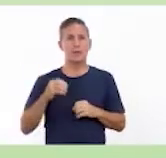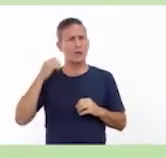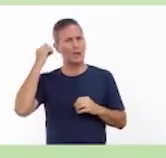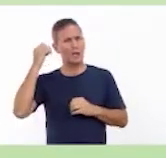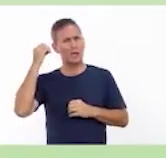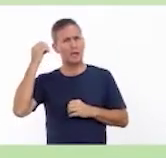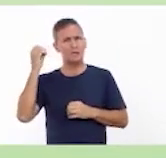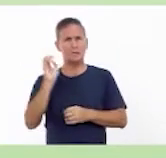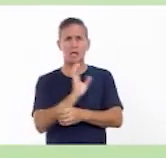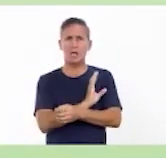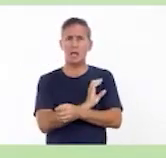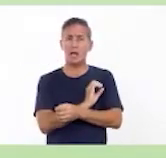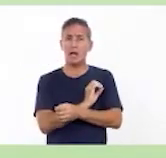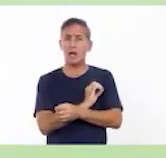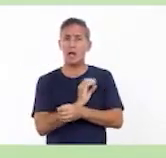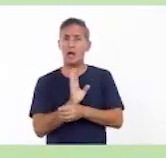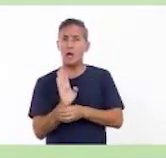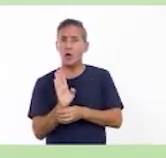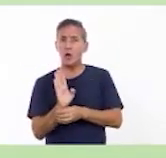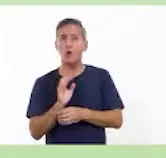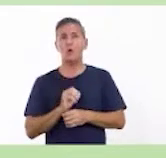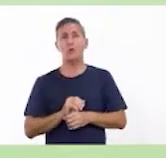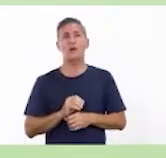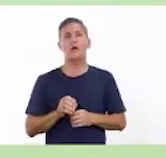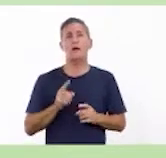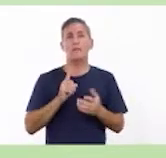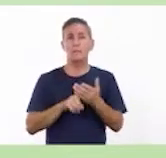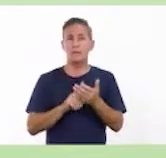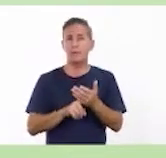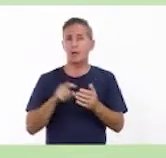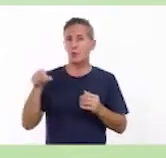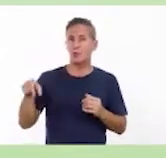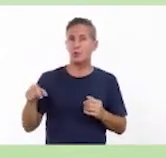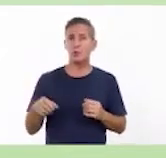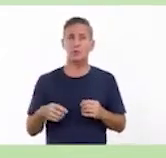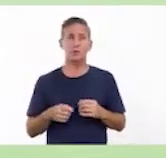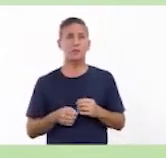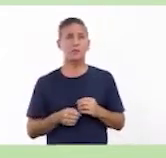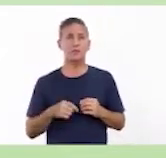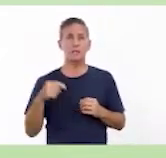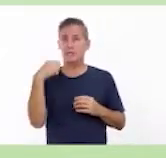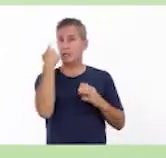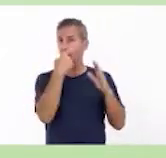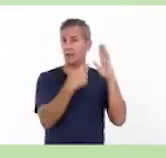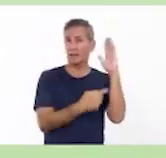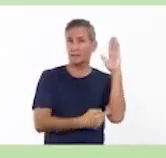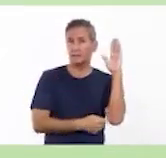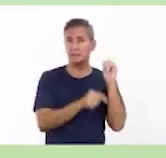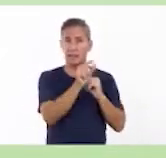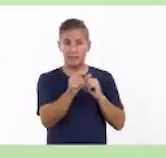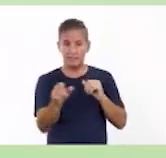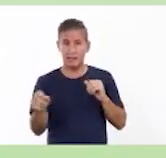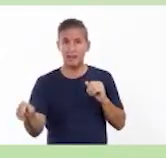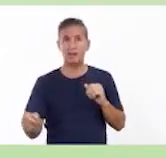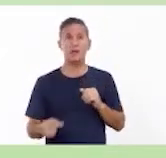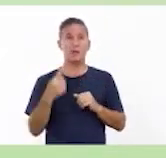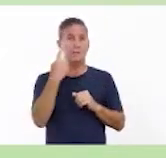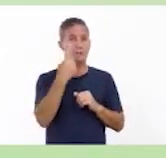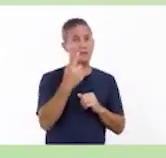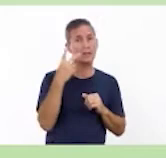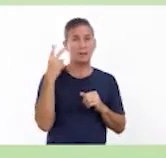analizar la obra Papagorió para enunciar el tema, caracterizar personajes, principal